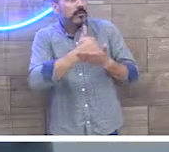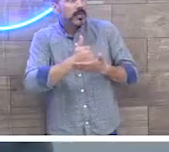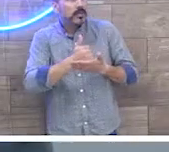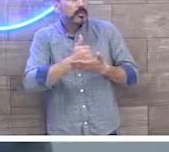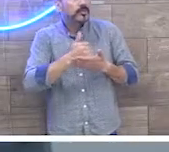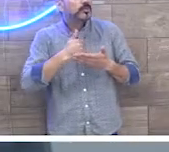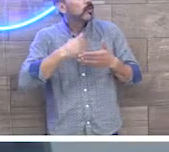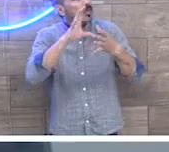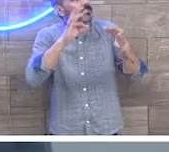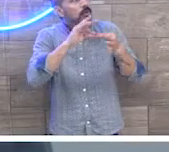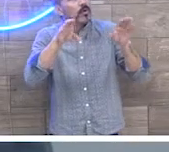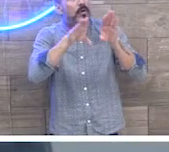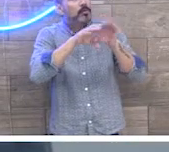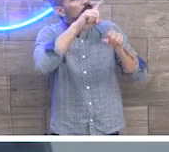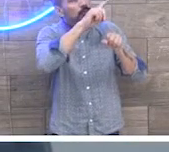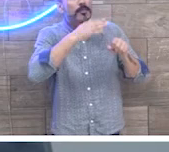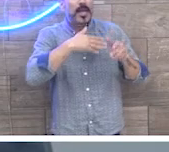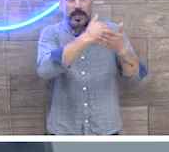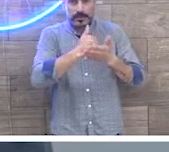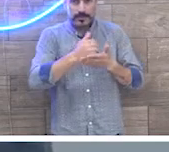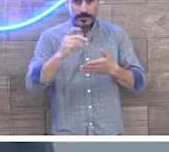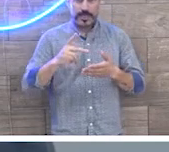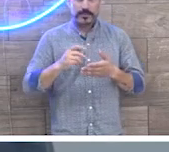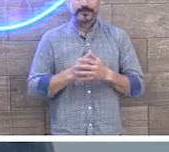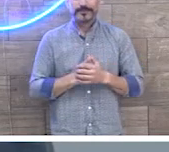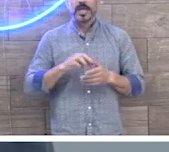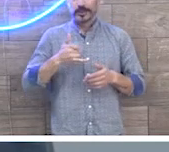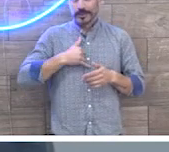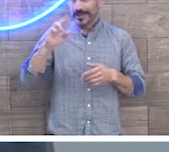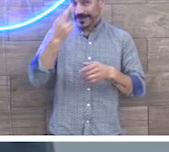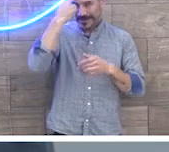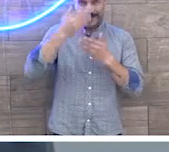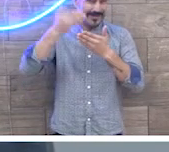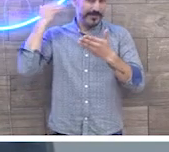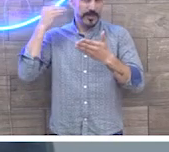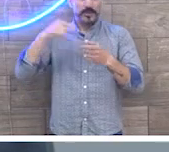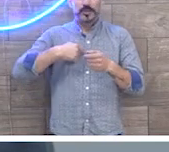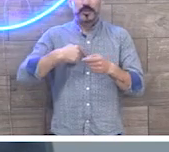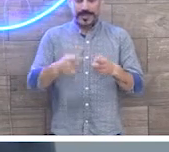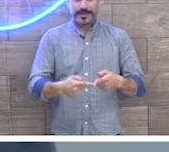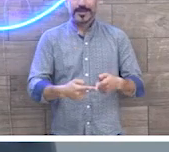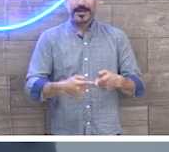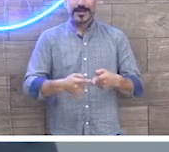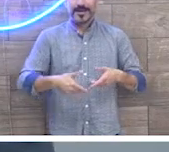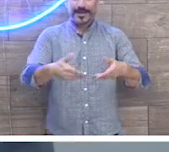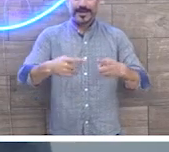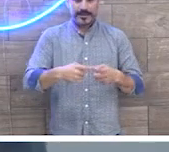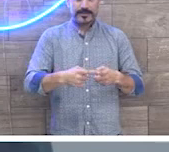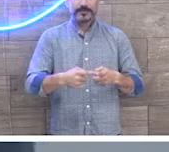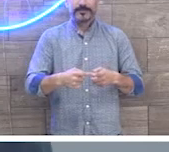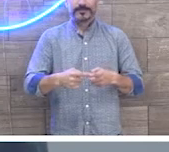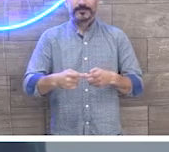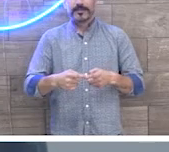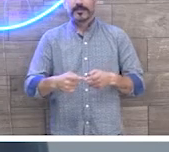me acuerdo que hace algunos años estaba yo parado en una esquina, en la orilla de la acera, y llega una persona, me lleva del brazo, ¡pum!, me atravesó